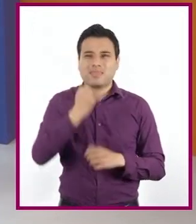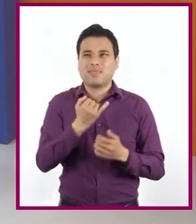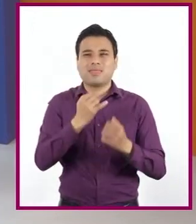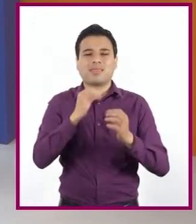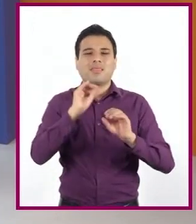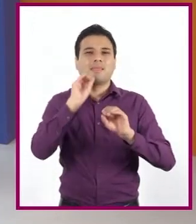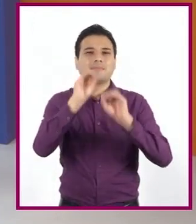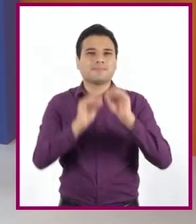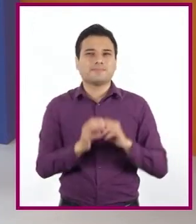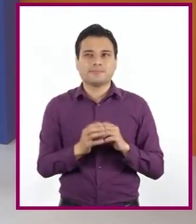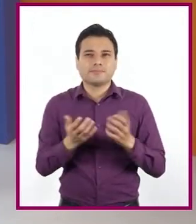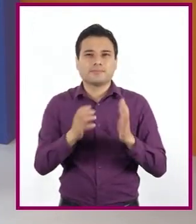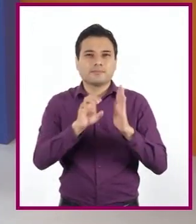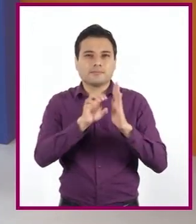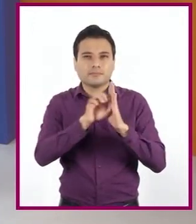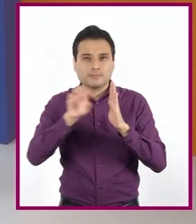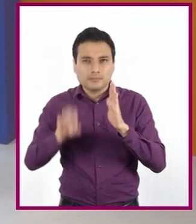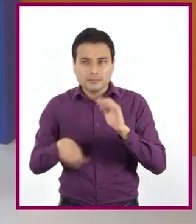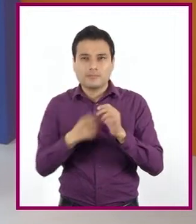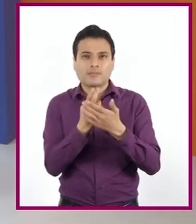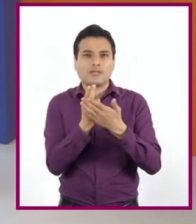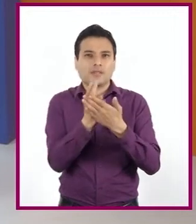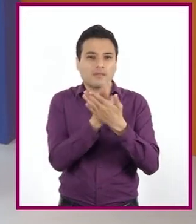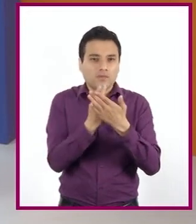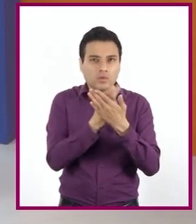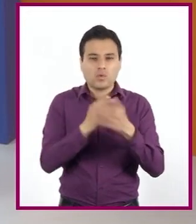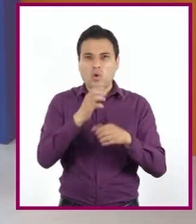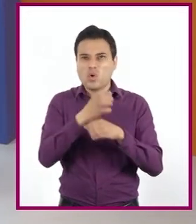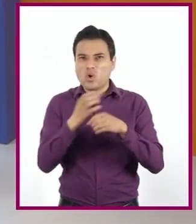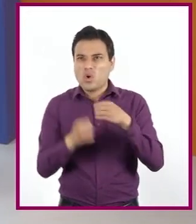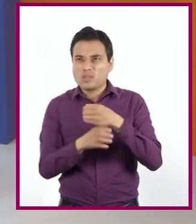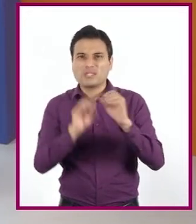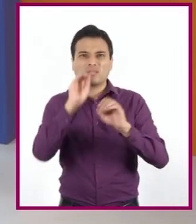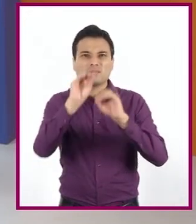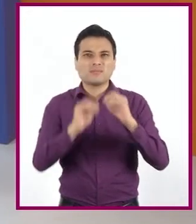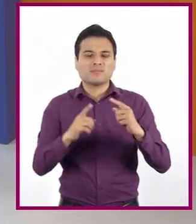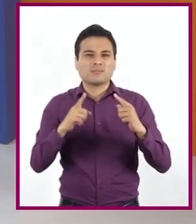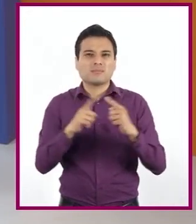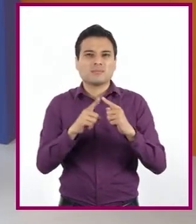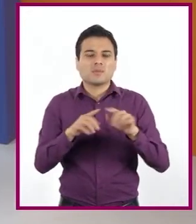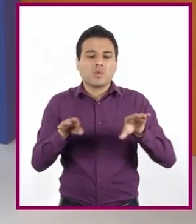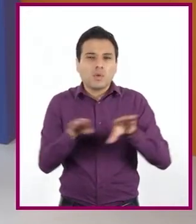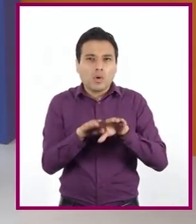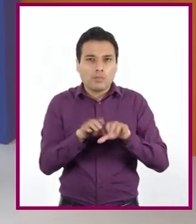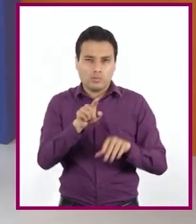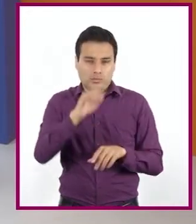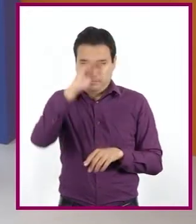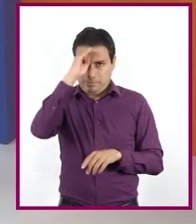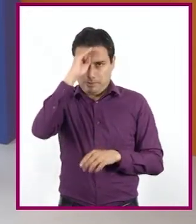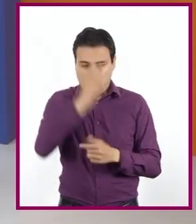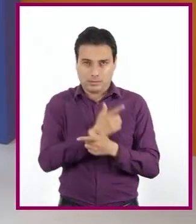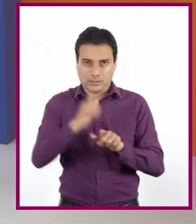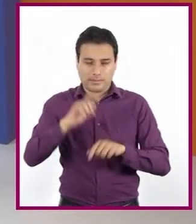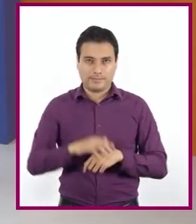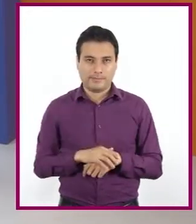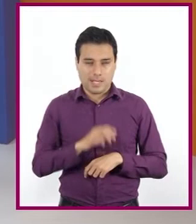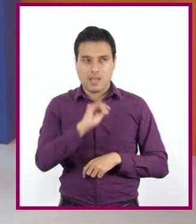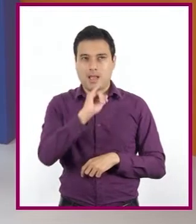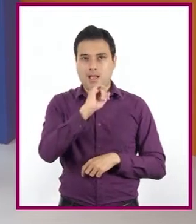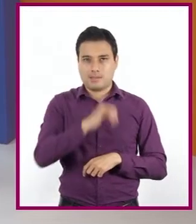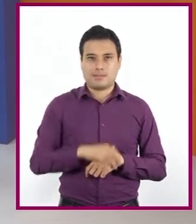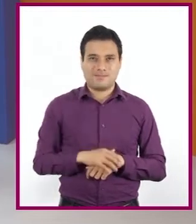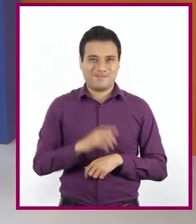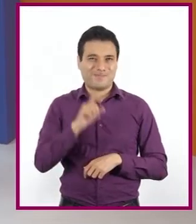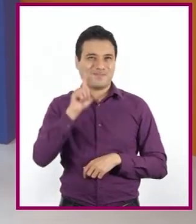qué objeto, dibujo o elemento podemos representar una catedral en el escenario. Sí, porque como nos preguntó